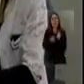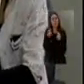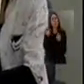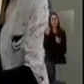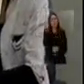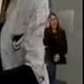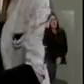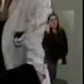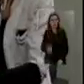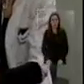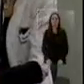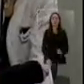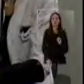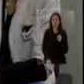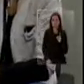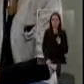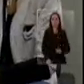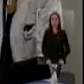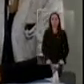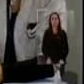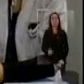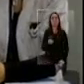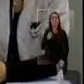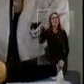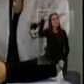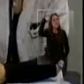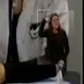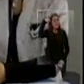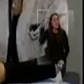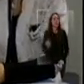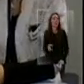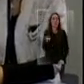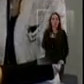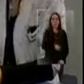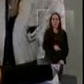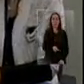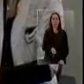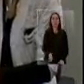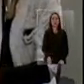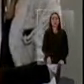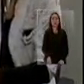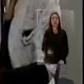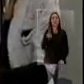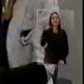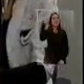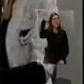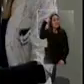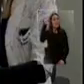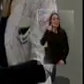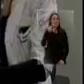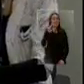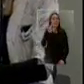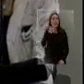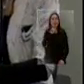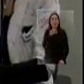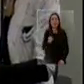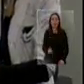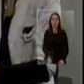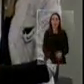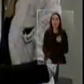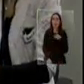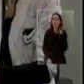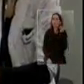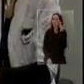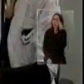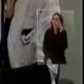las intenta memorizar. Ok. De acuerdo, aquí vamos. Cereza. Repita. Ah, Teresa. Sí, Cereza. Cereza.